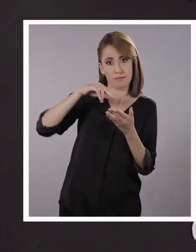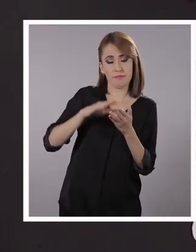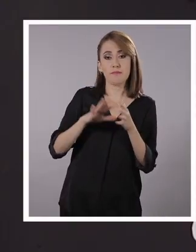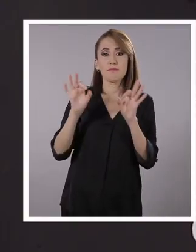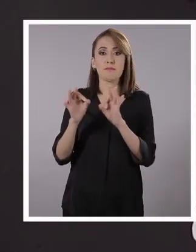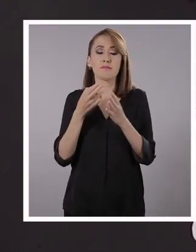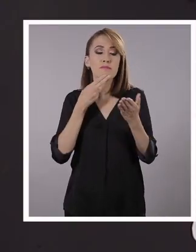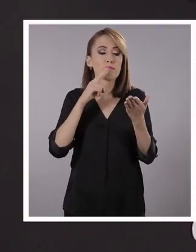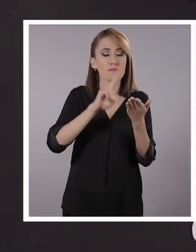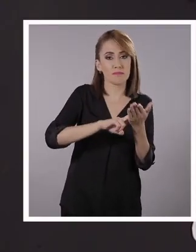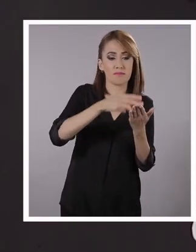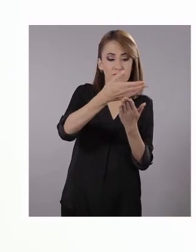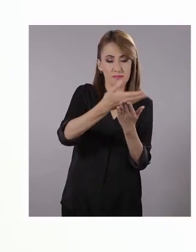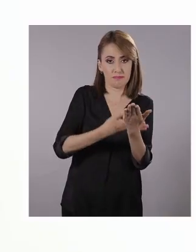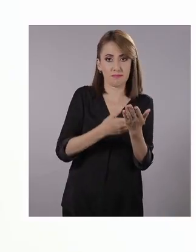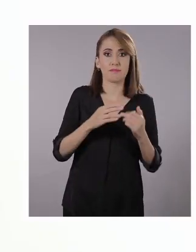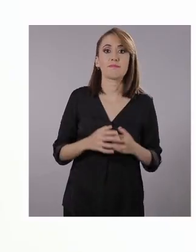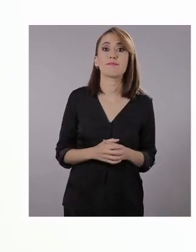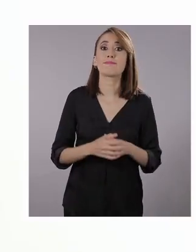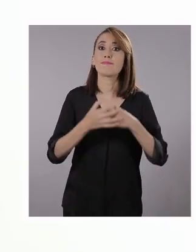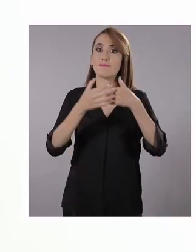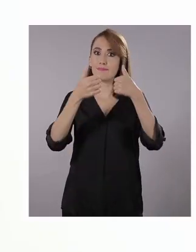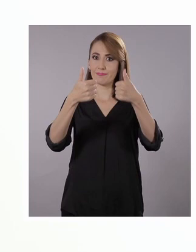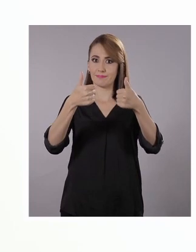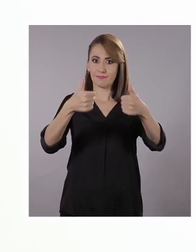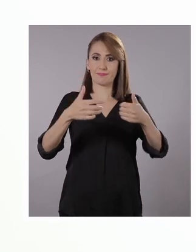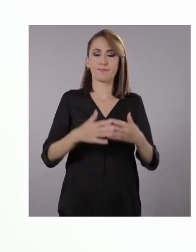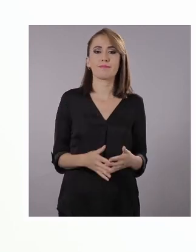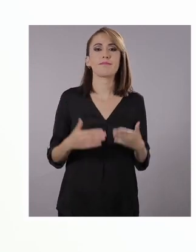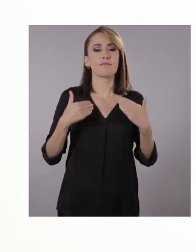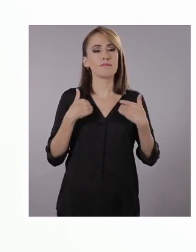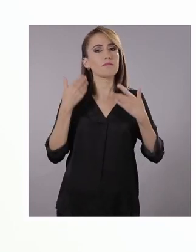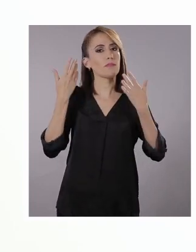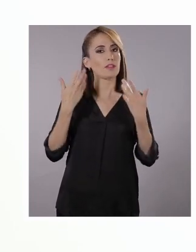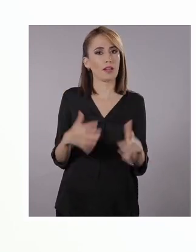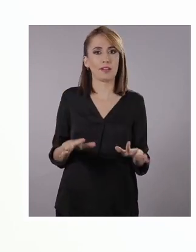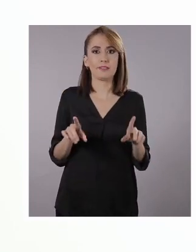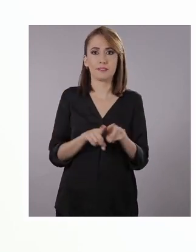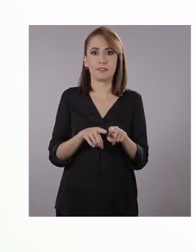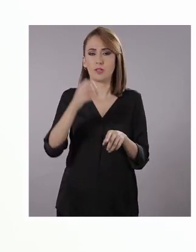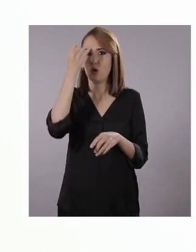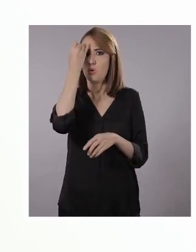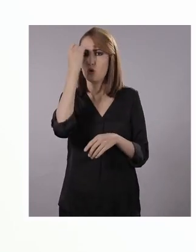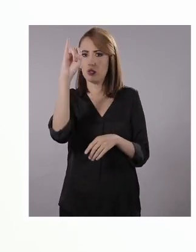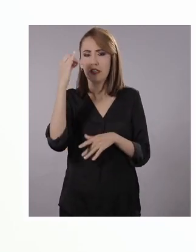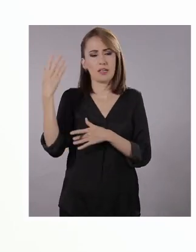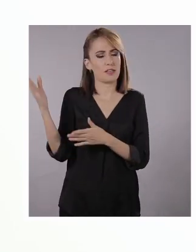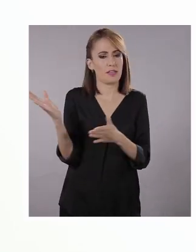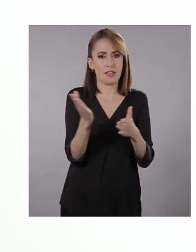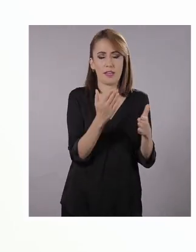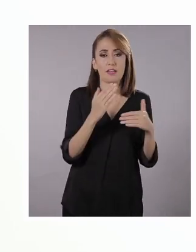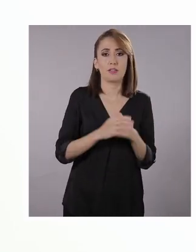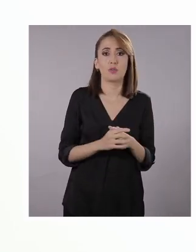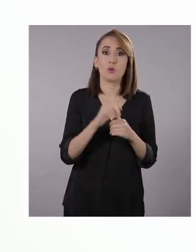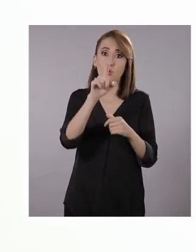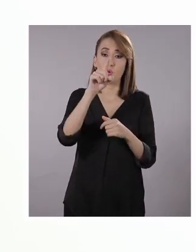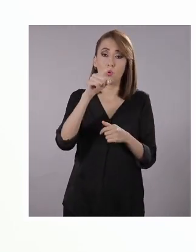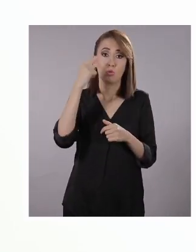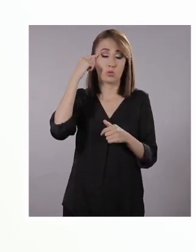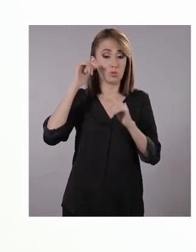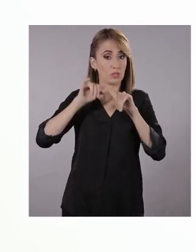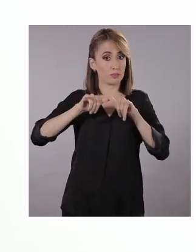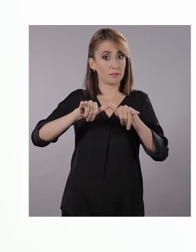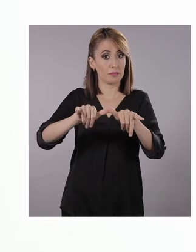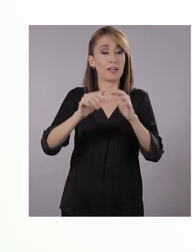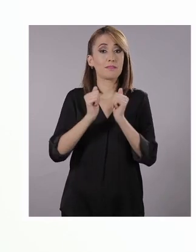pueden recortar las letras y pegarlas utilizando goma. Perfecto. Sí, yo ya traje una idea acerca de